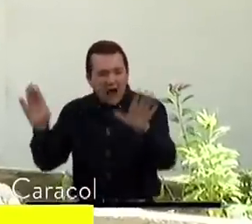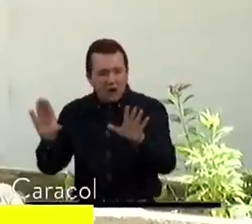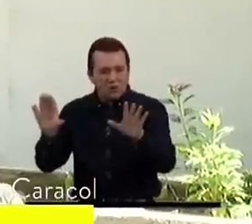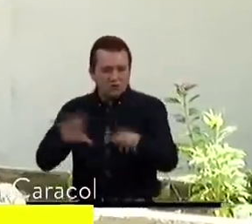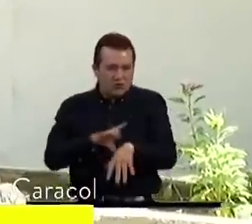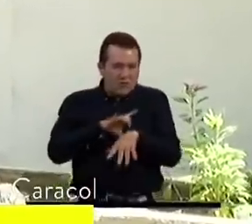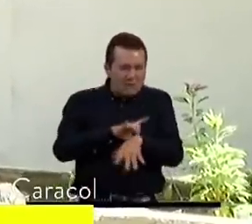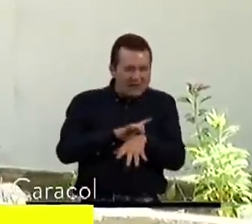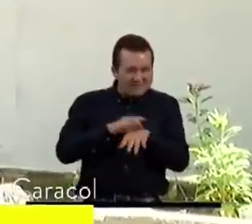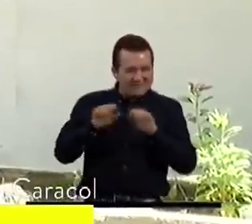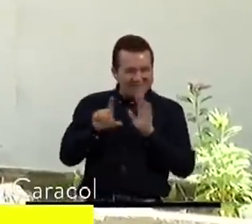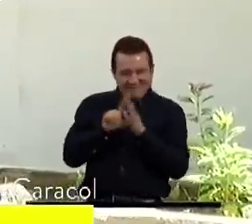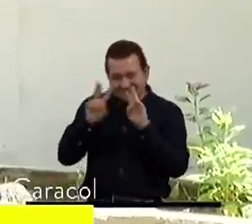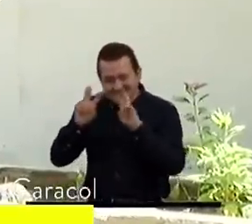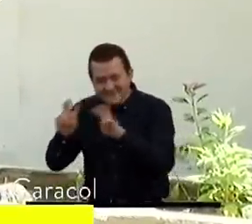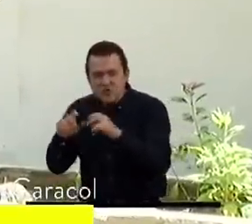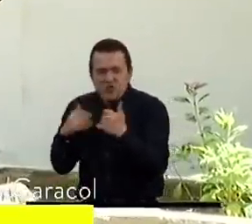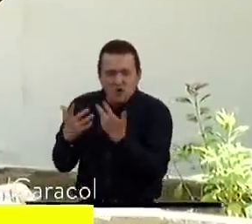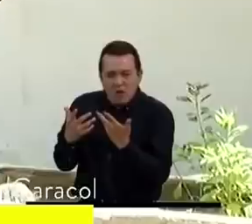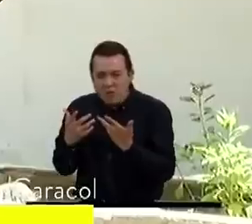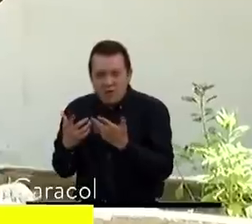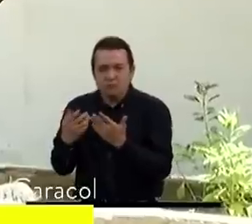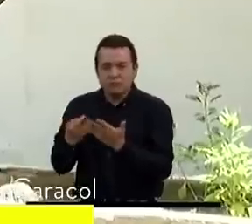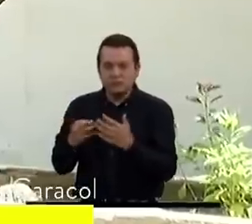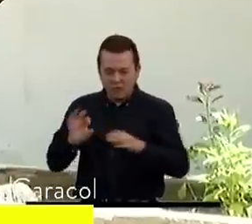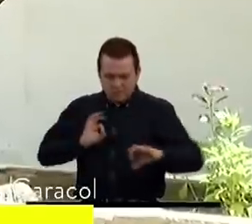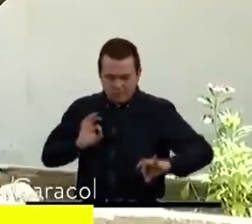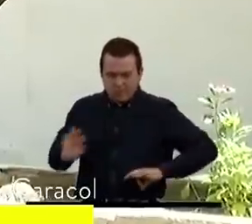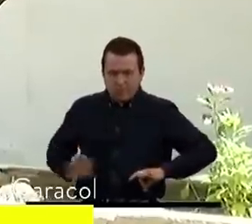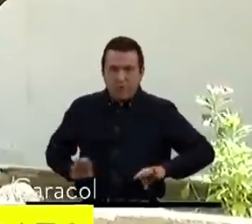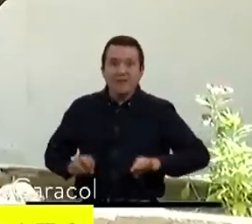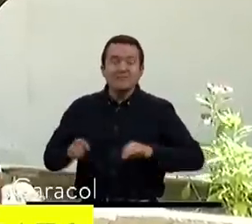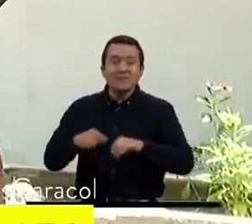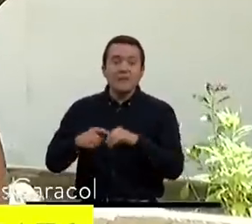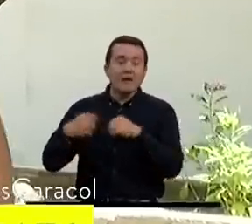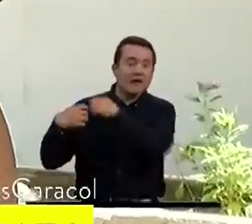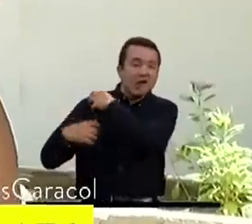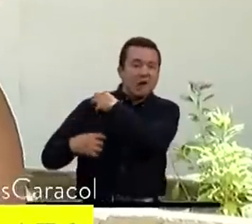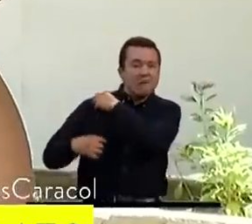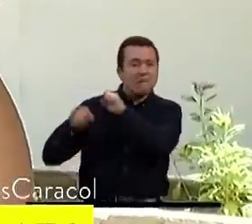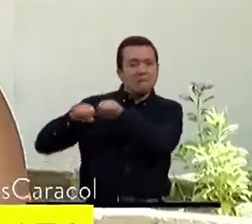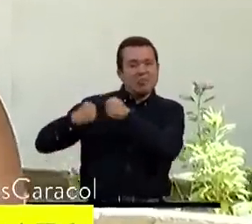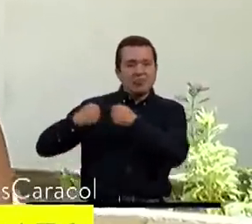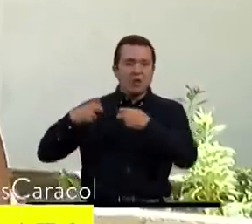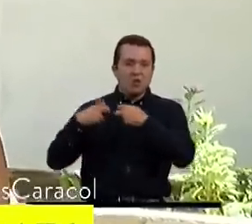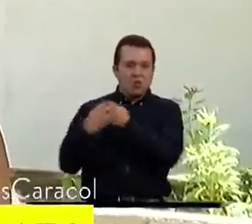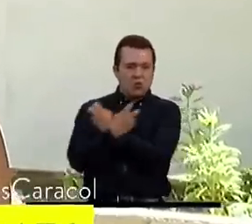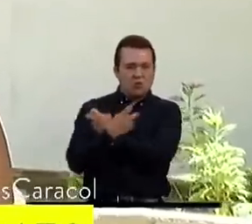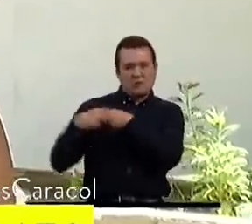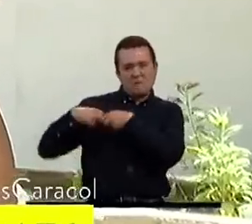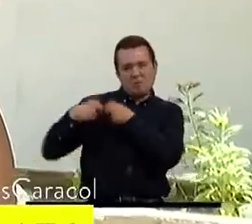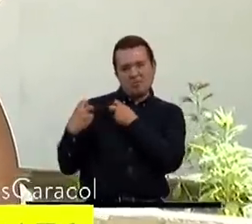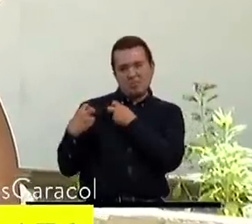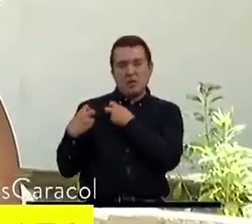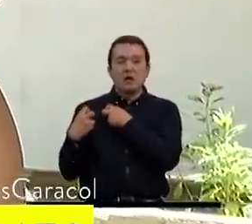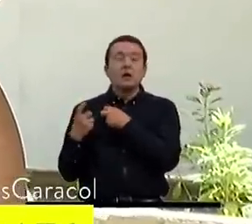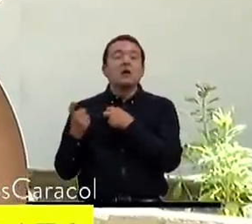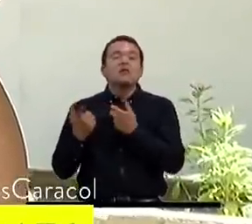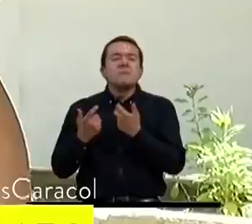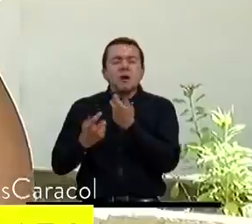legal, le encuentran varios hematomas en diferentes partes del cuerpo, le encuentran fractura en la clavícula, le encuentran que tiene